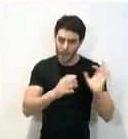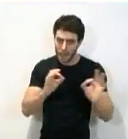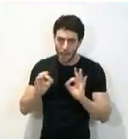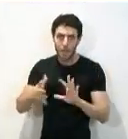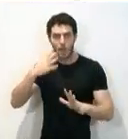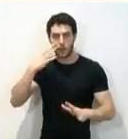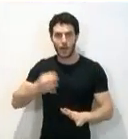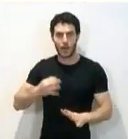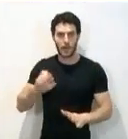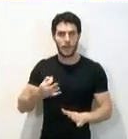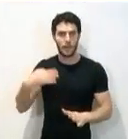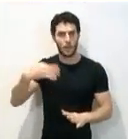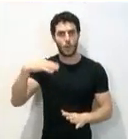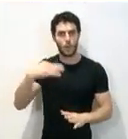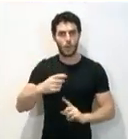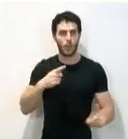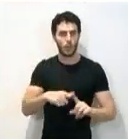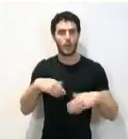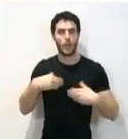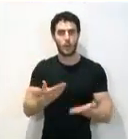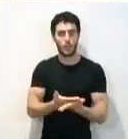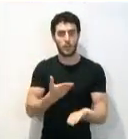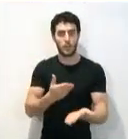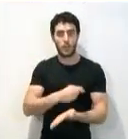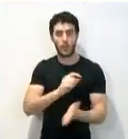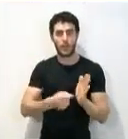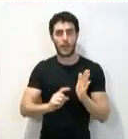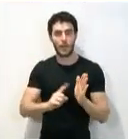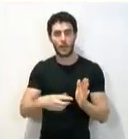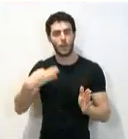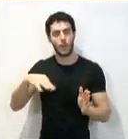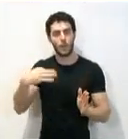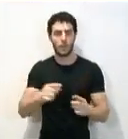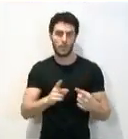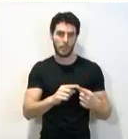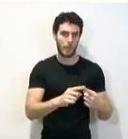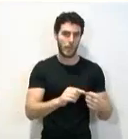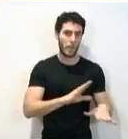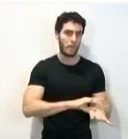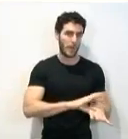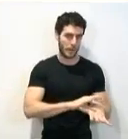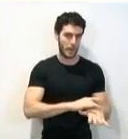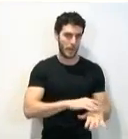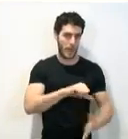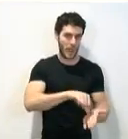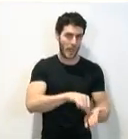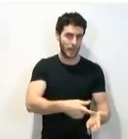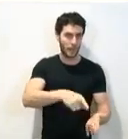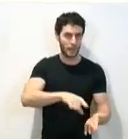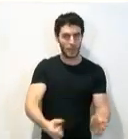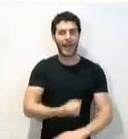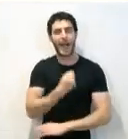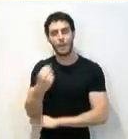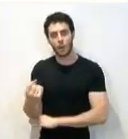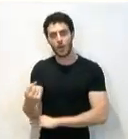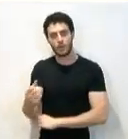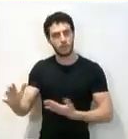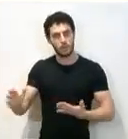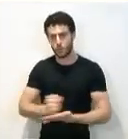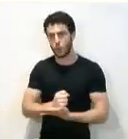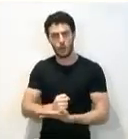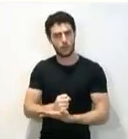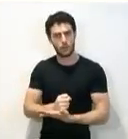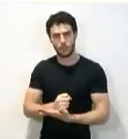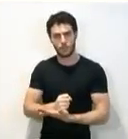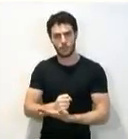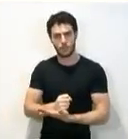es que lo único que pretende esta proposición no de ley es poner, por un lado, al paciente en el centro e impulsar todo aquello que